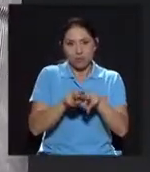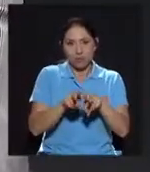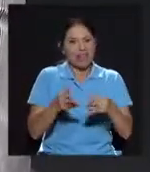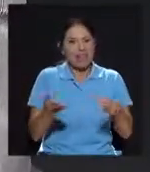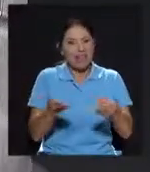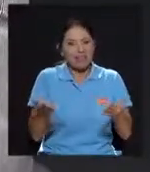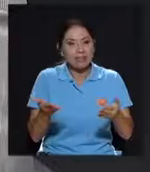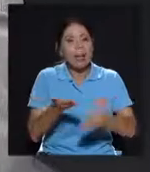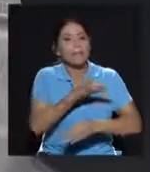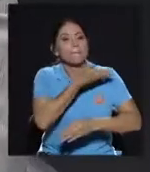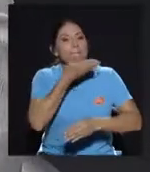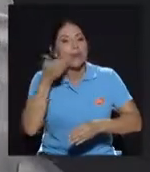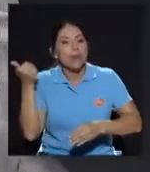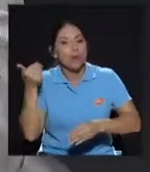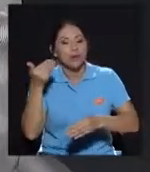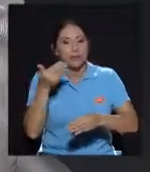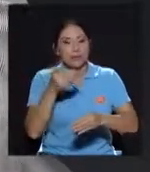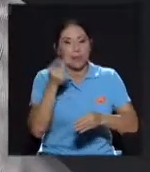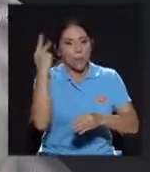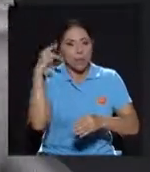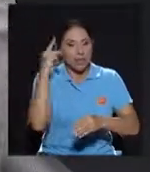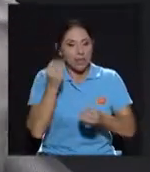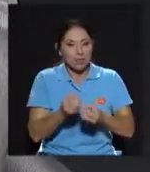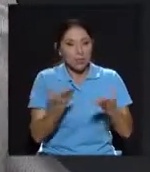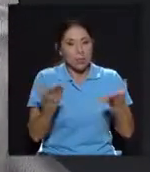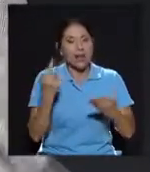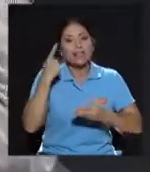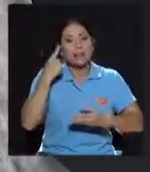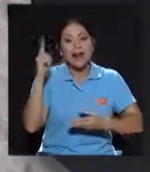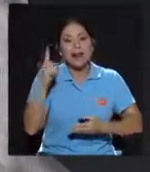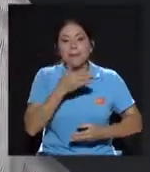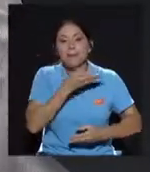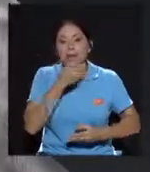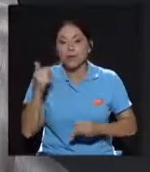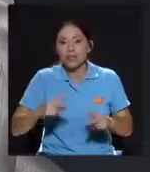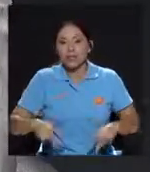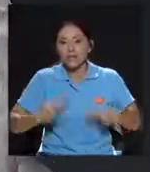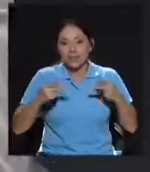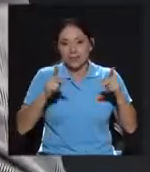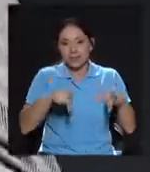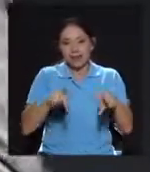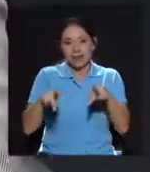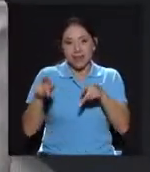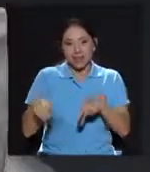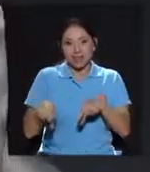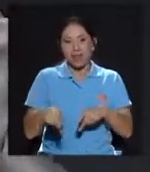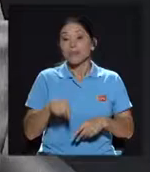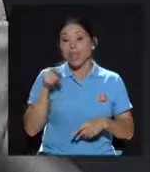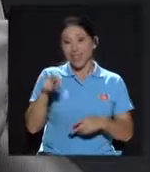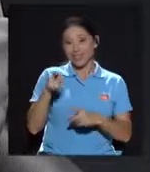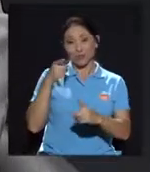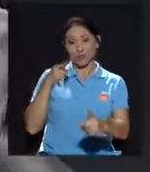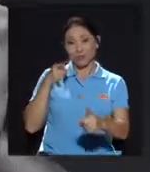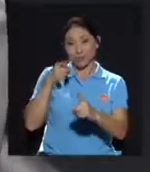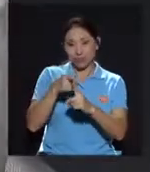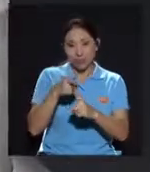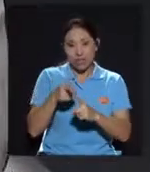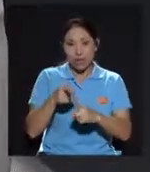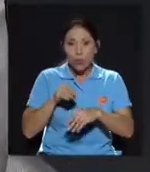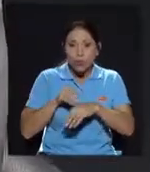para mejores vidas de la gente entonces eso ha sido un poco la lógica y la inspiración en la cual hemos trabajado